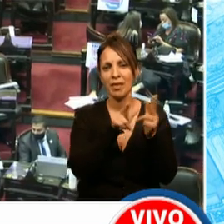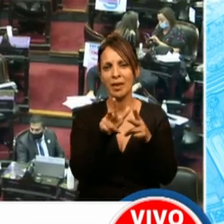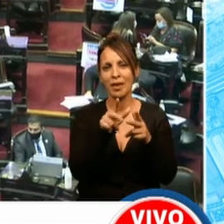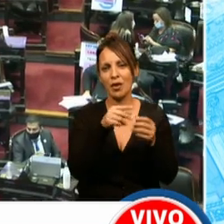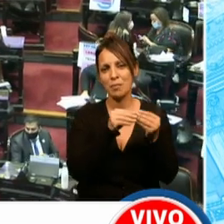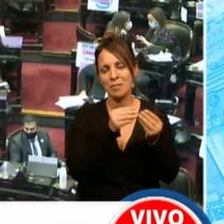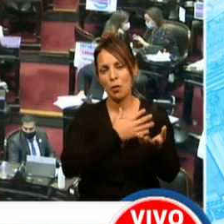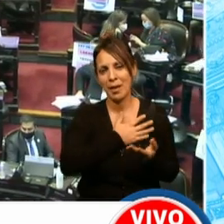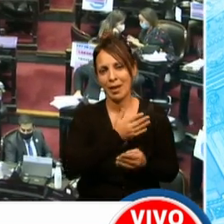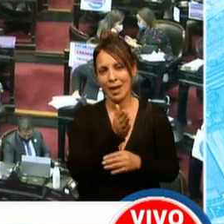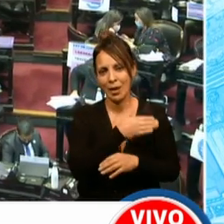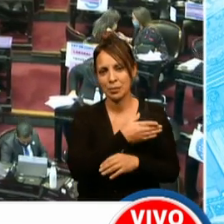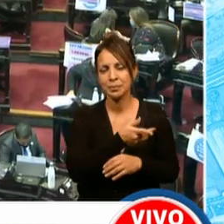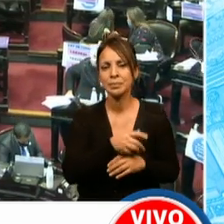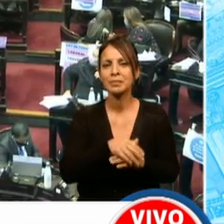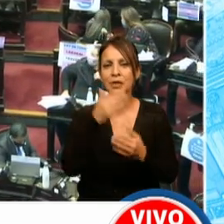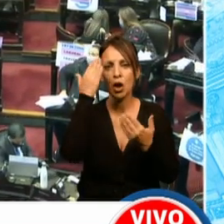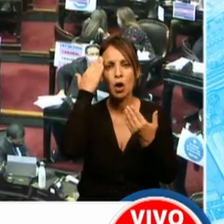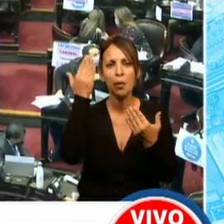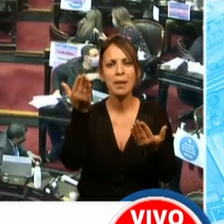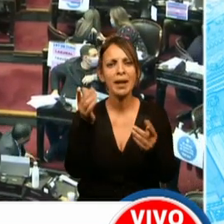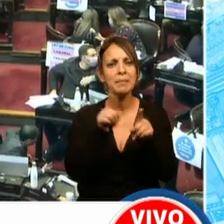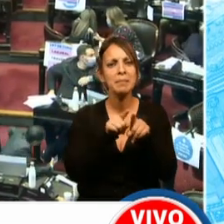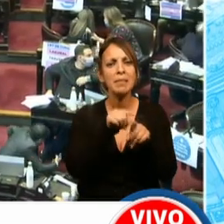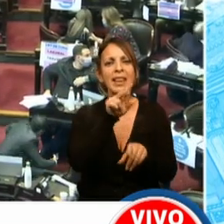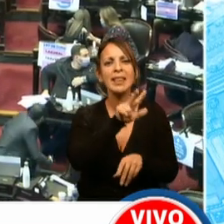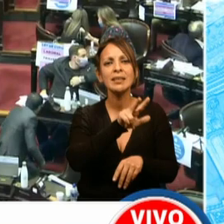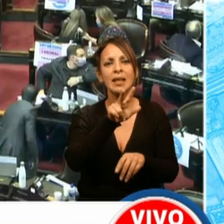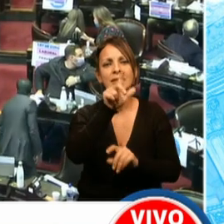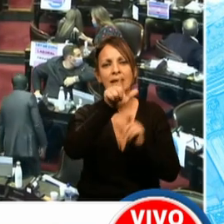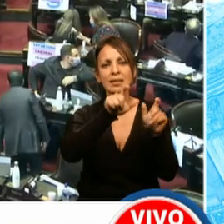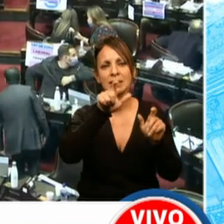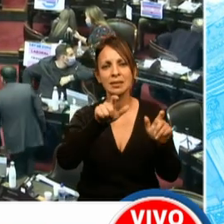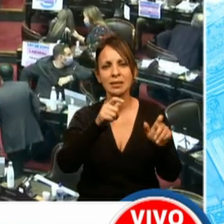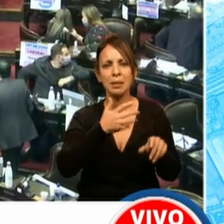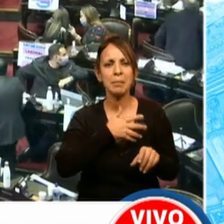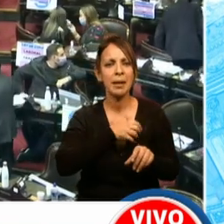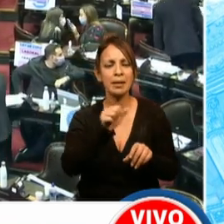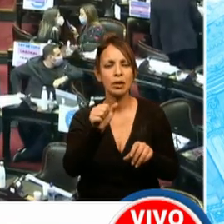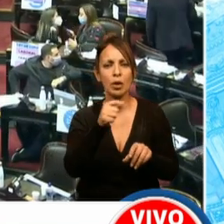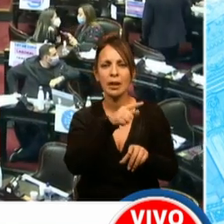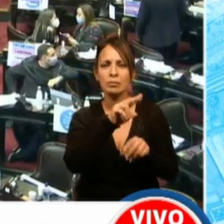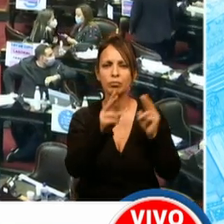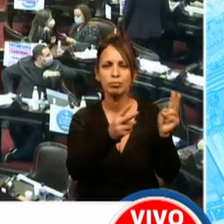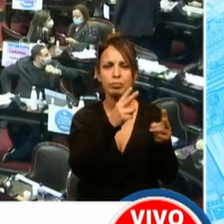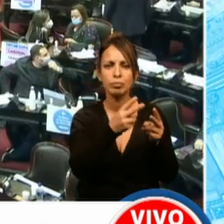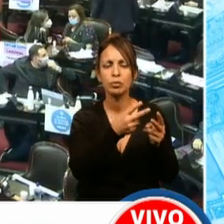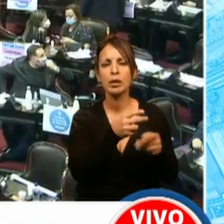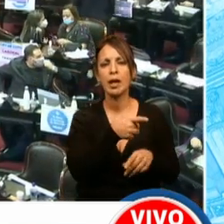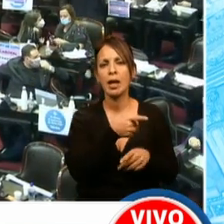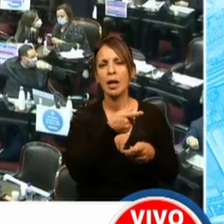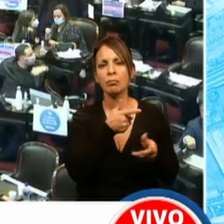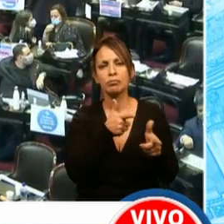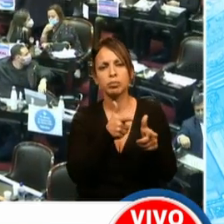ix homenajear esos 33 patriotas fusilados o asesinados